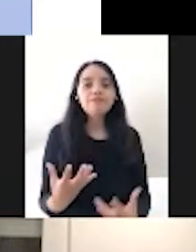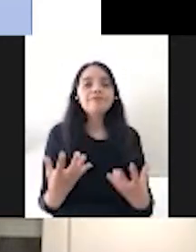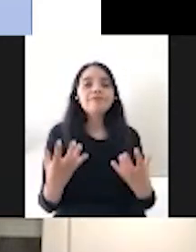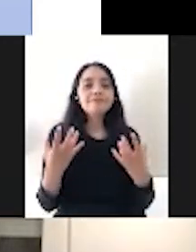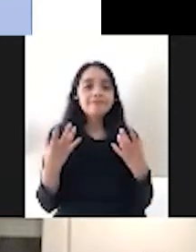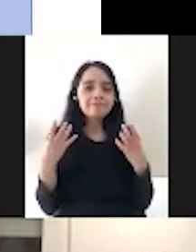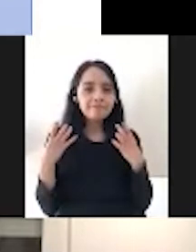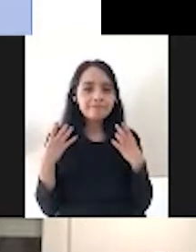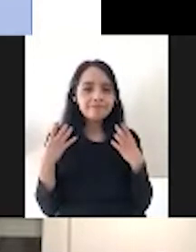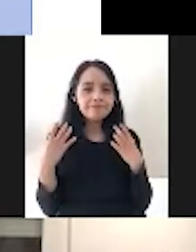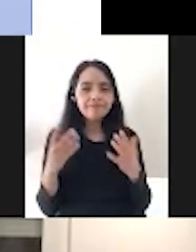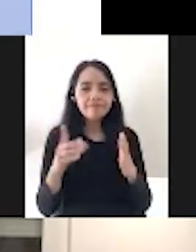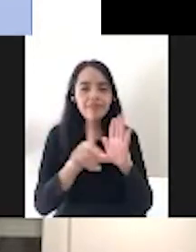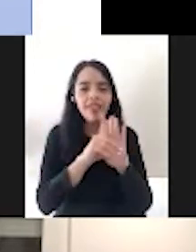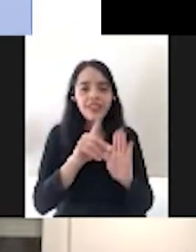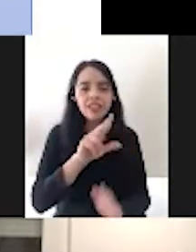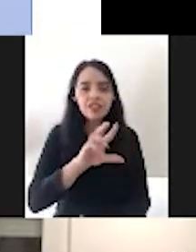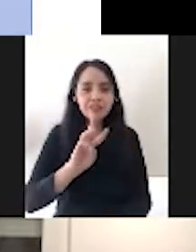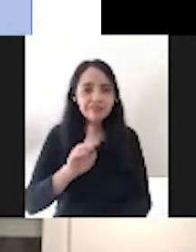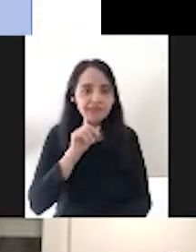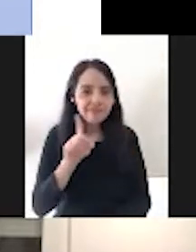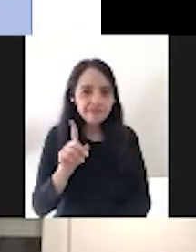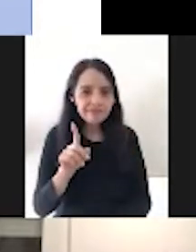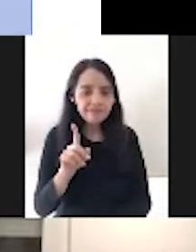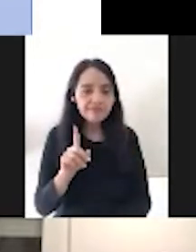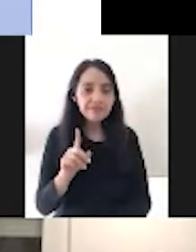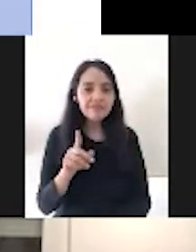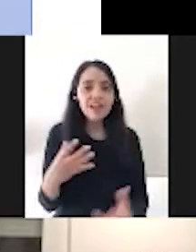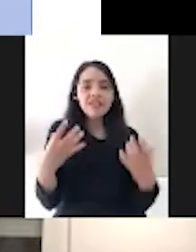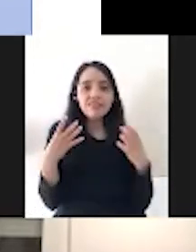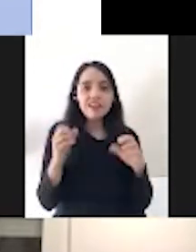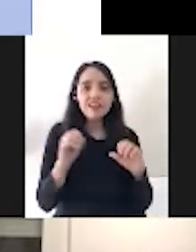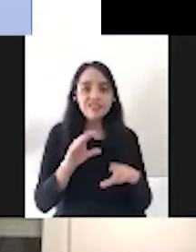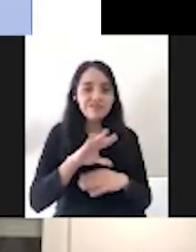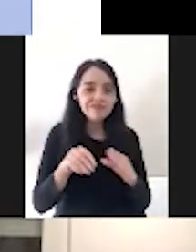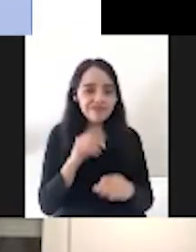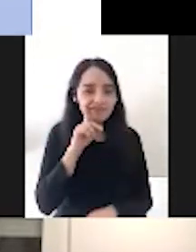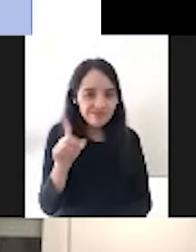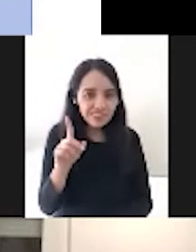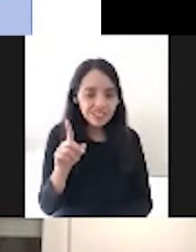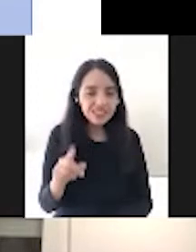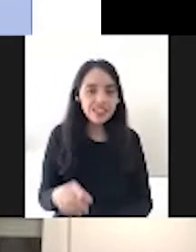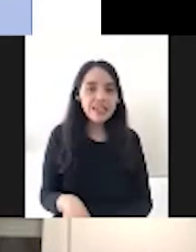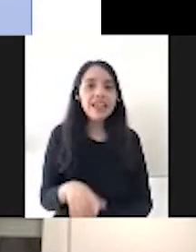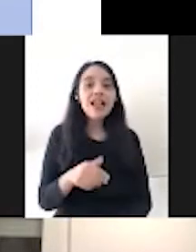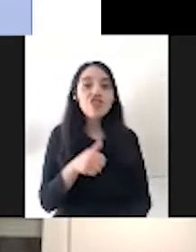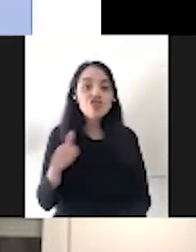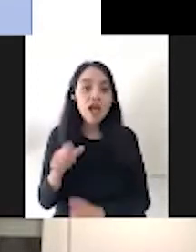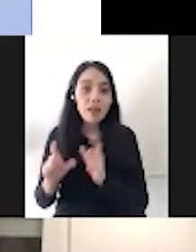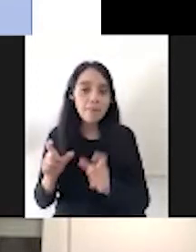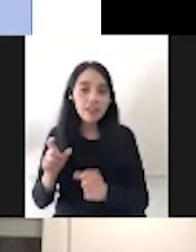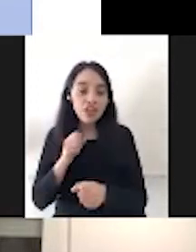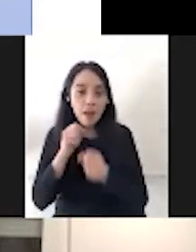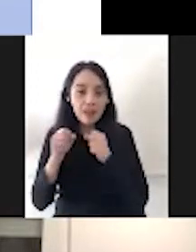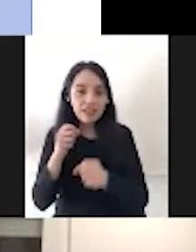la aplicación del decreto 83 y en general de la educación inclusiva. Y casi todos los participantes del estudio expresaron que la